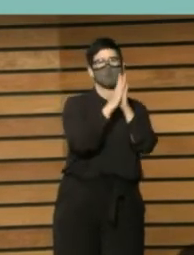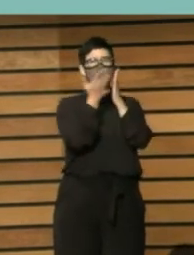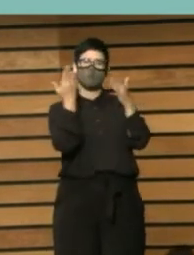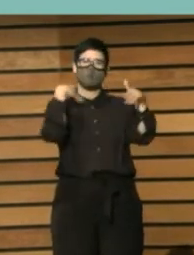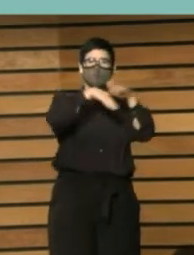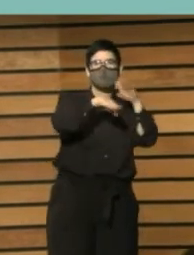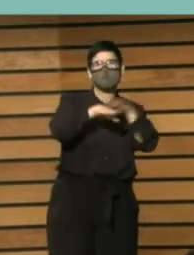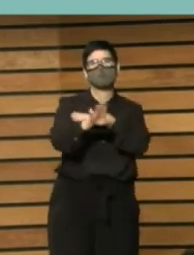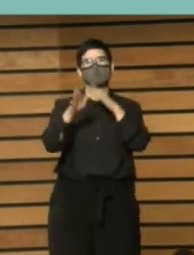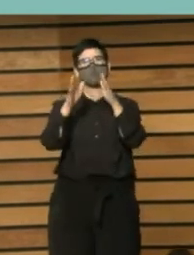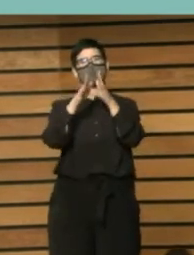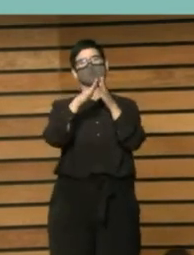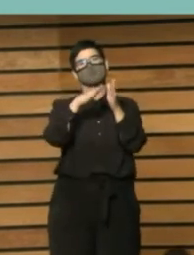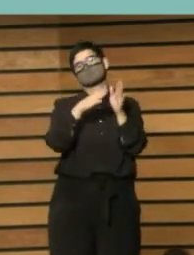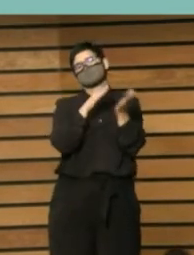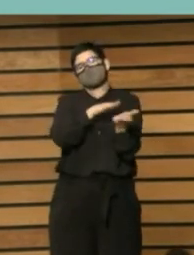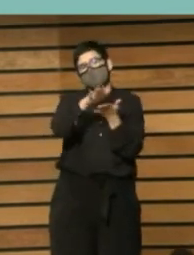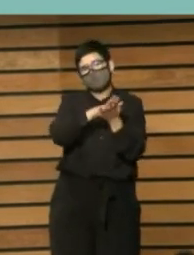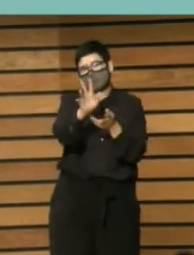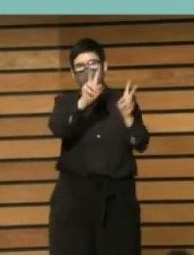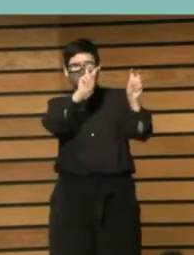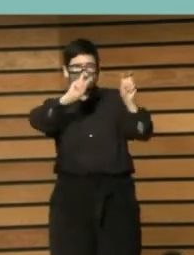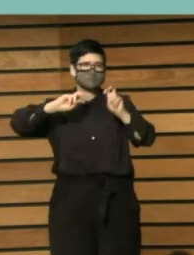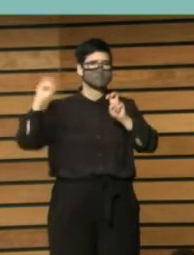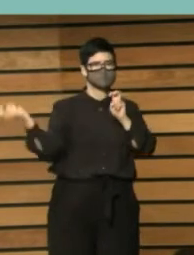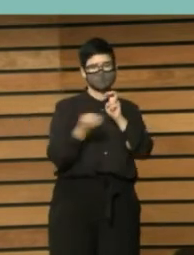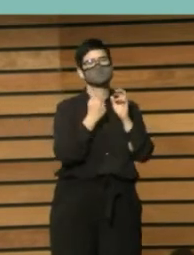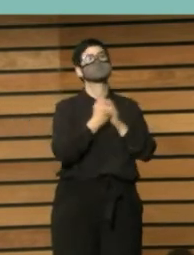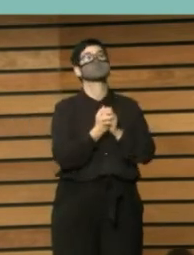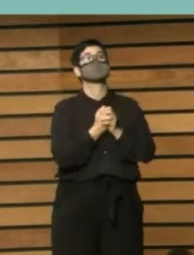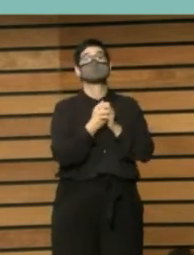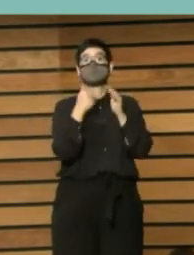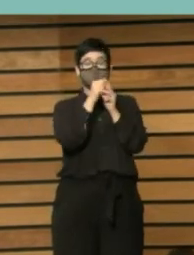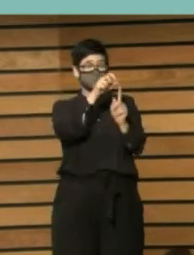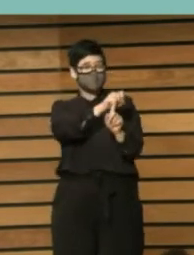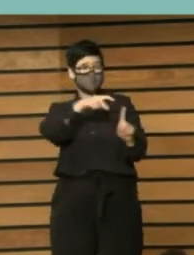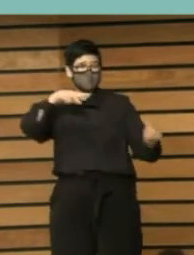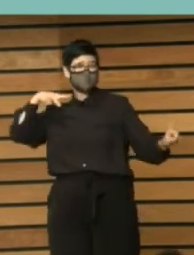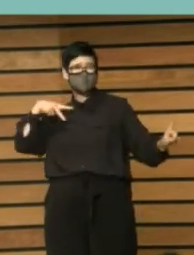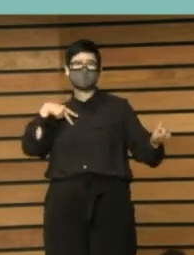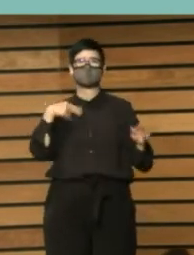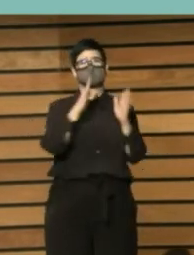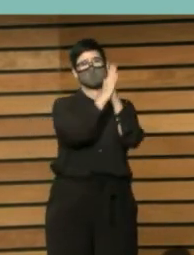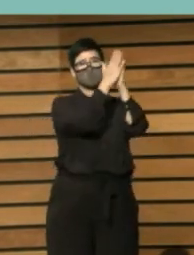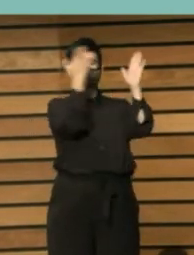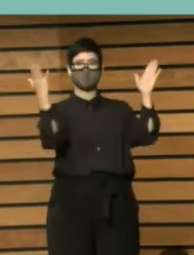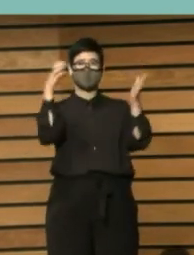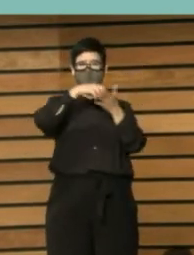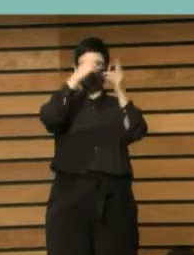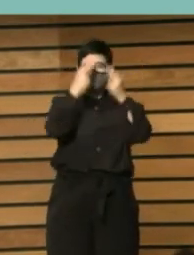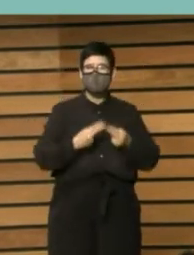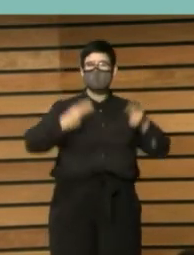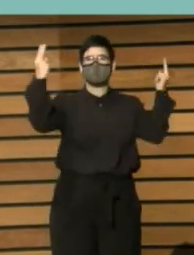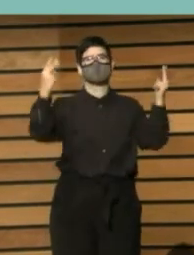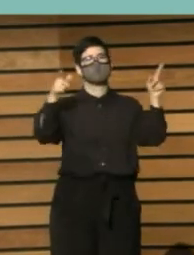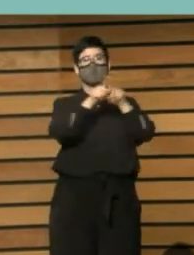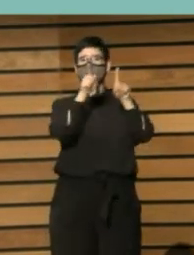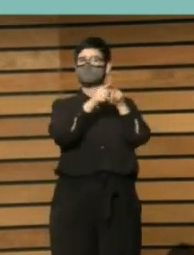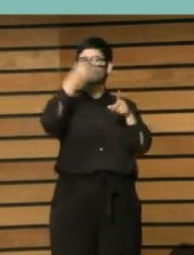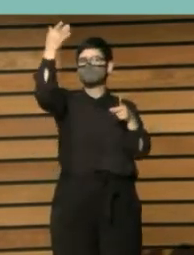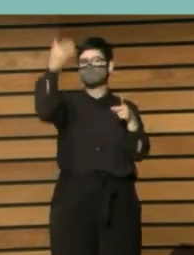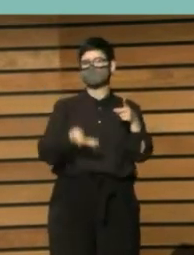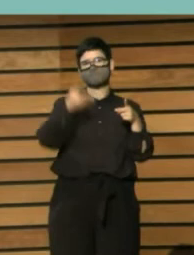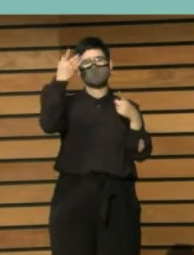las publicaciones y a los datos. Desde la perspectiva de la biblioteca pública, y aquí pongo un doble acento, necesitamos